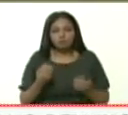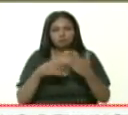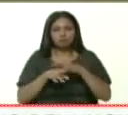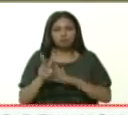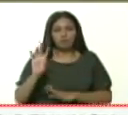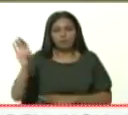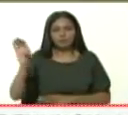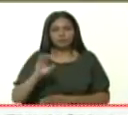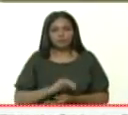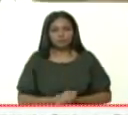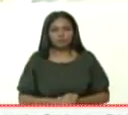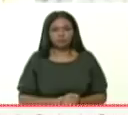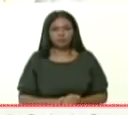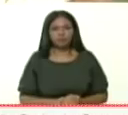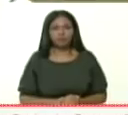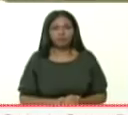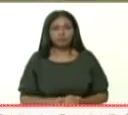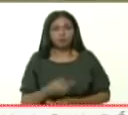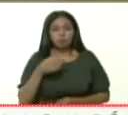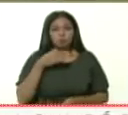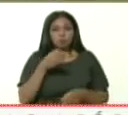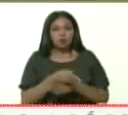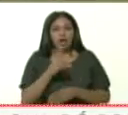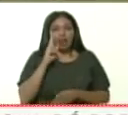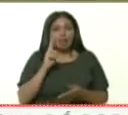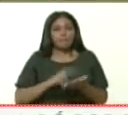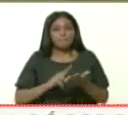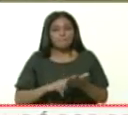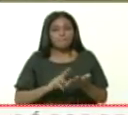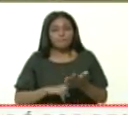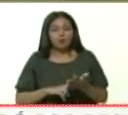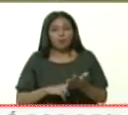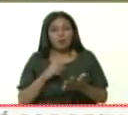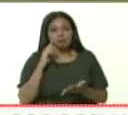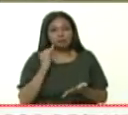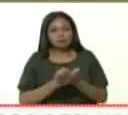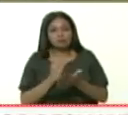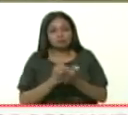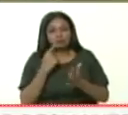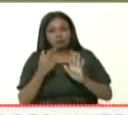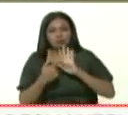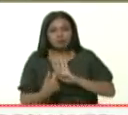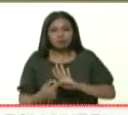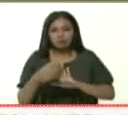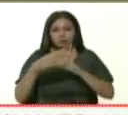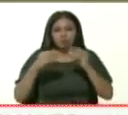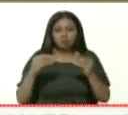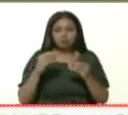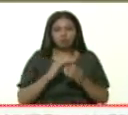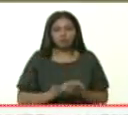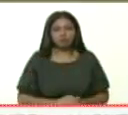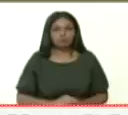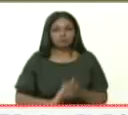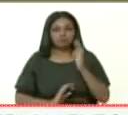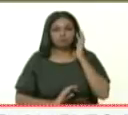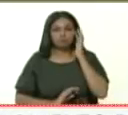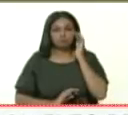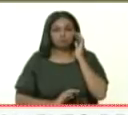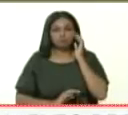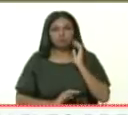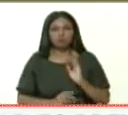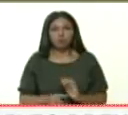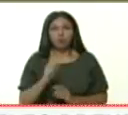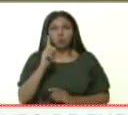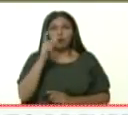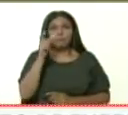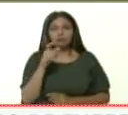país. Hoy salieron unas pruebas, una prueba madre. Uno de los